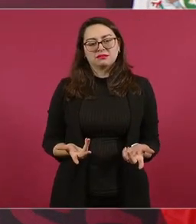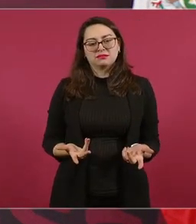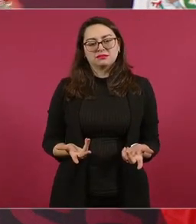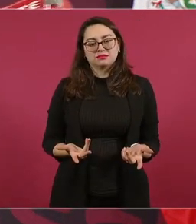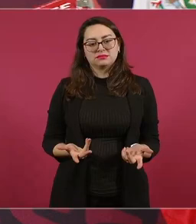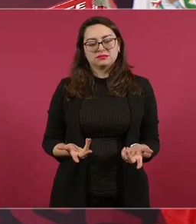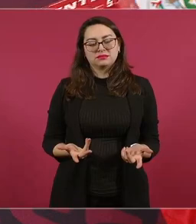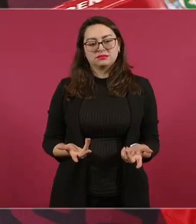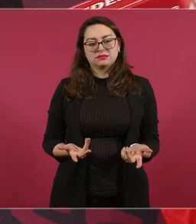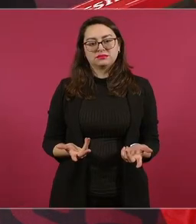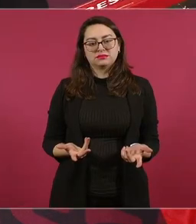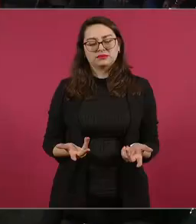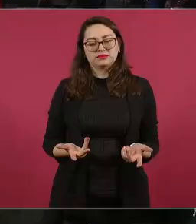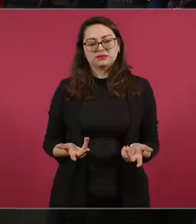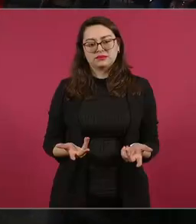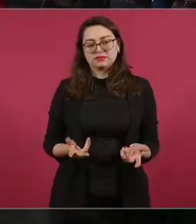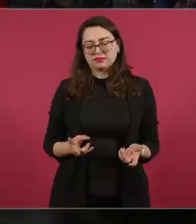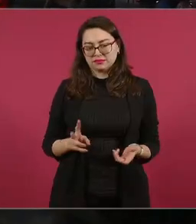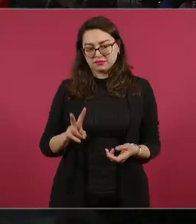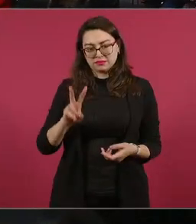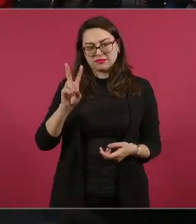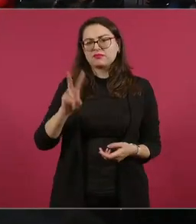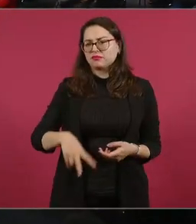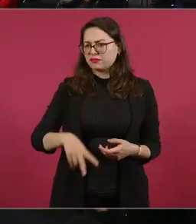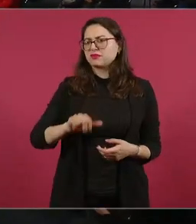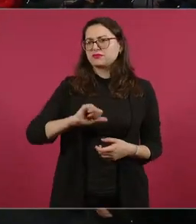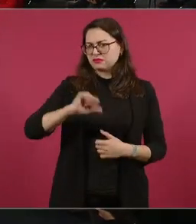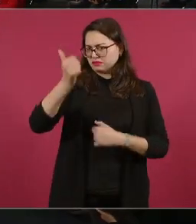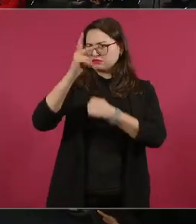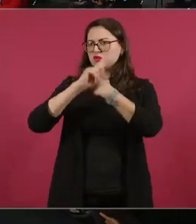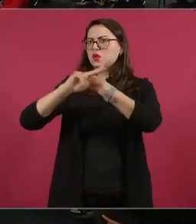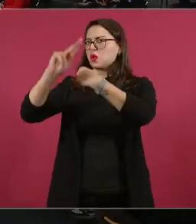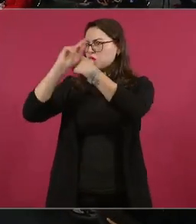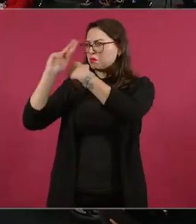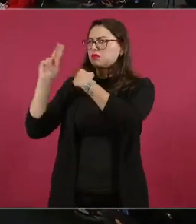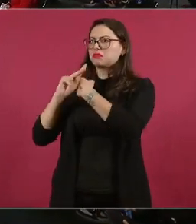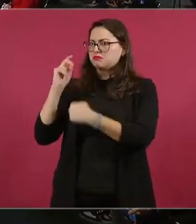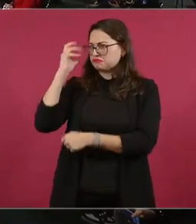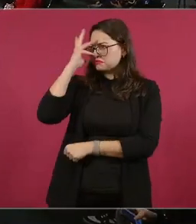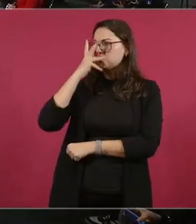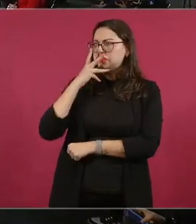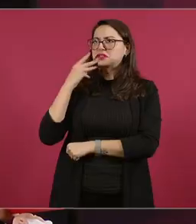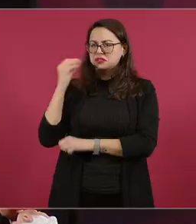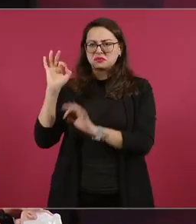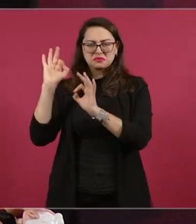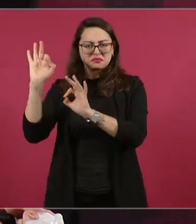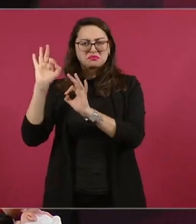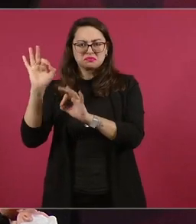Y son muy bellos los países de Europa y de Asia. Pero imagínense,